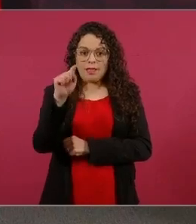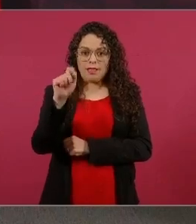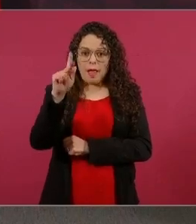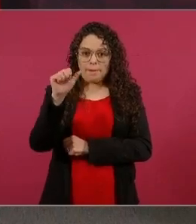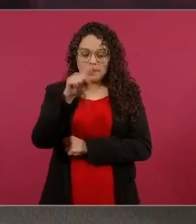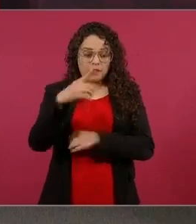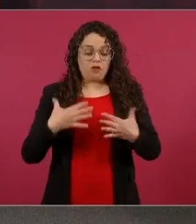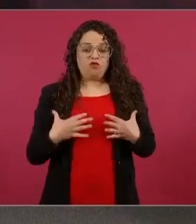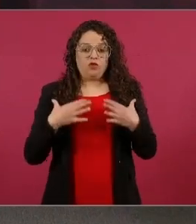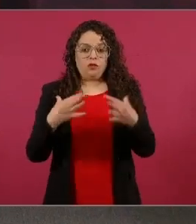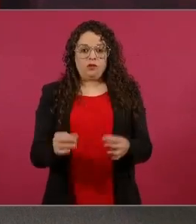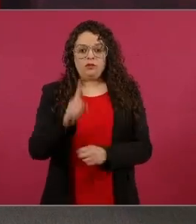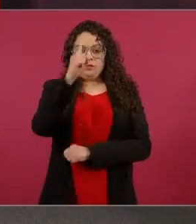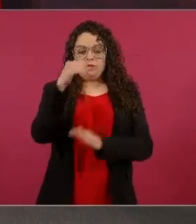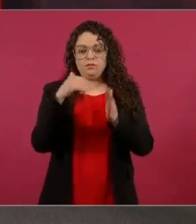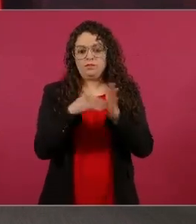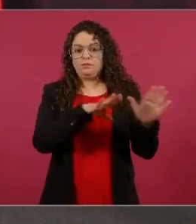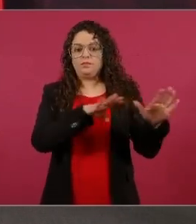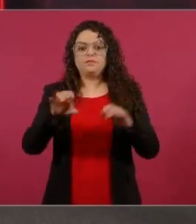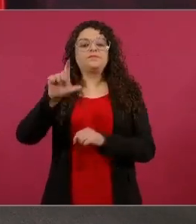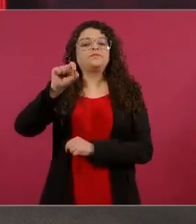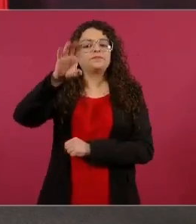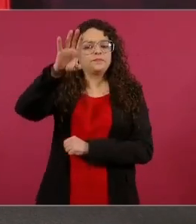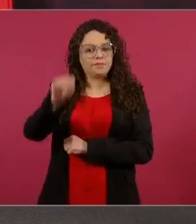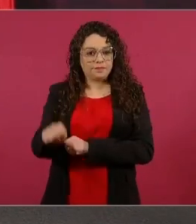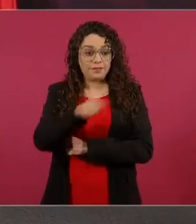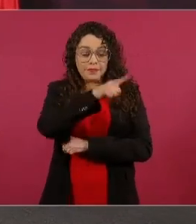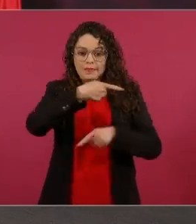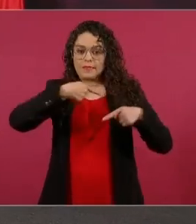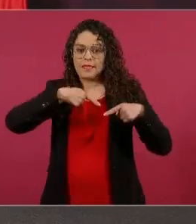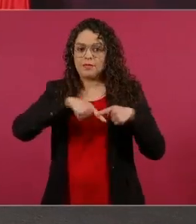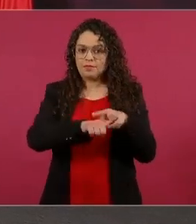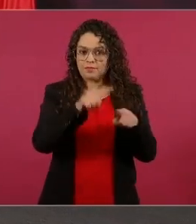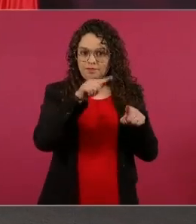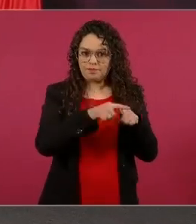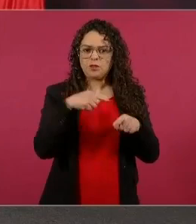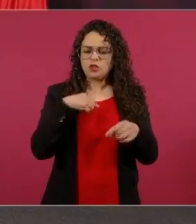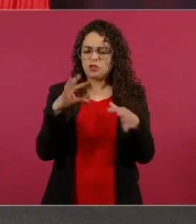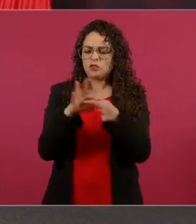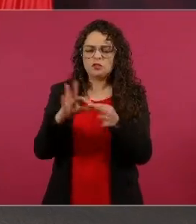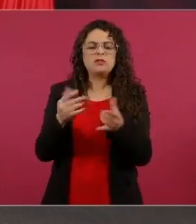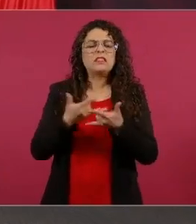en 1929 esto para los